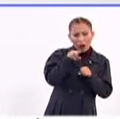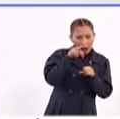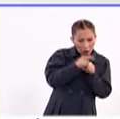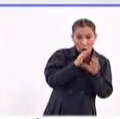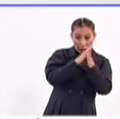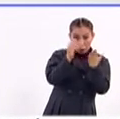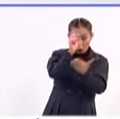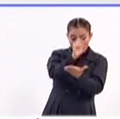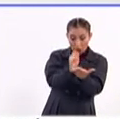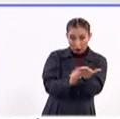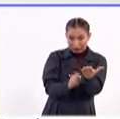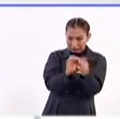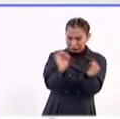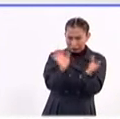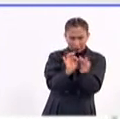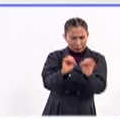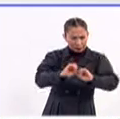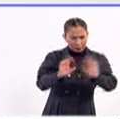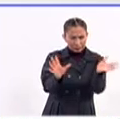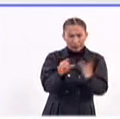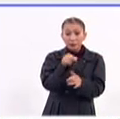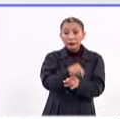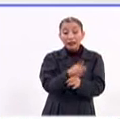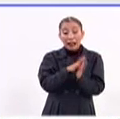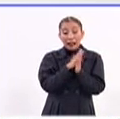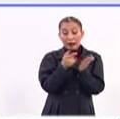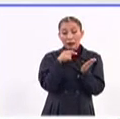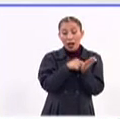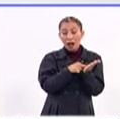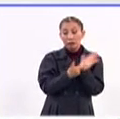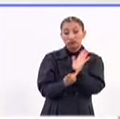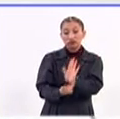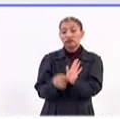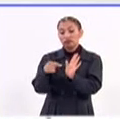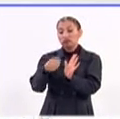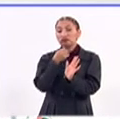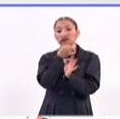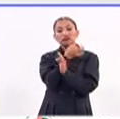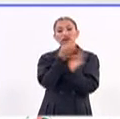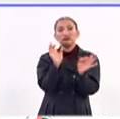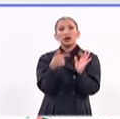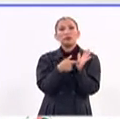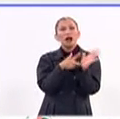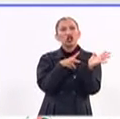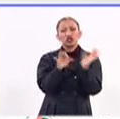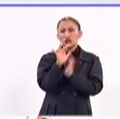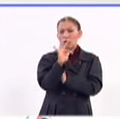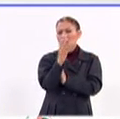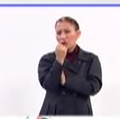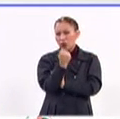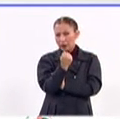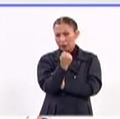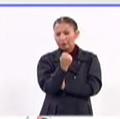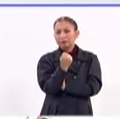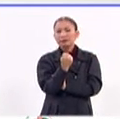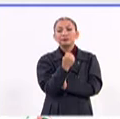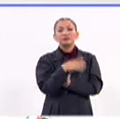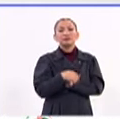libro, ¿verdad? Sí. En particular, este libro él lo propuso, lo publicó por allá por 1859.